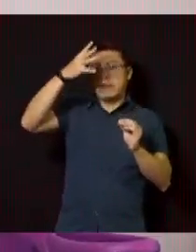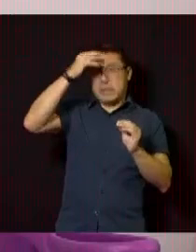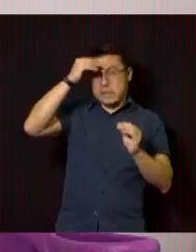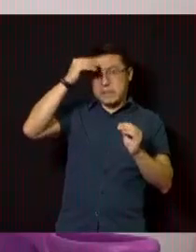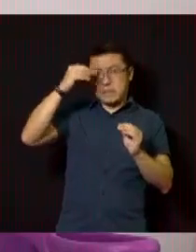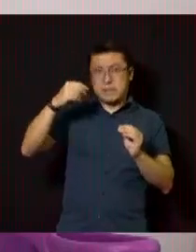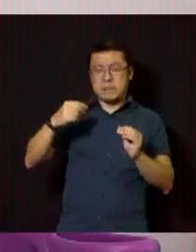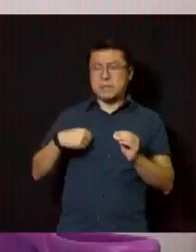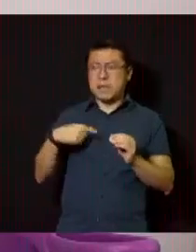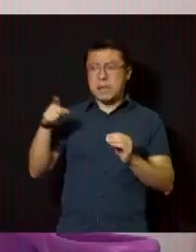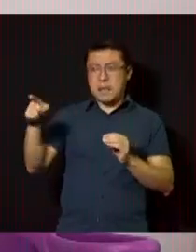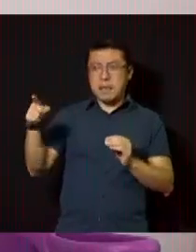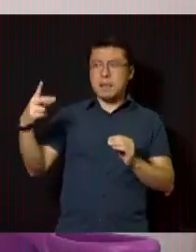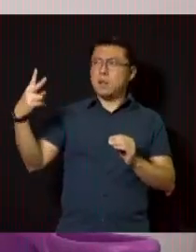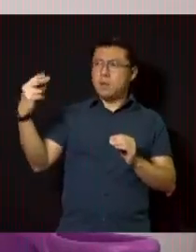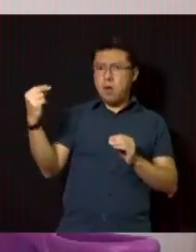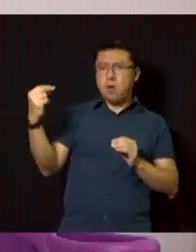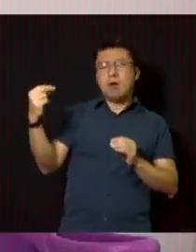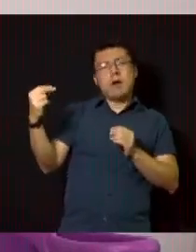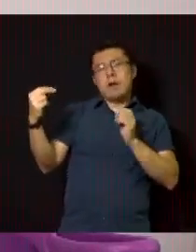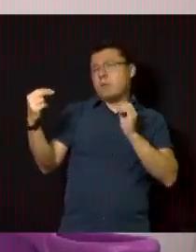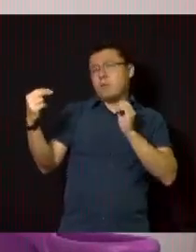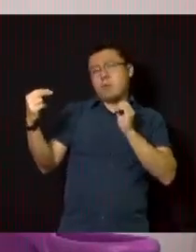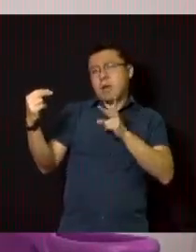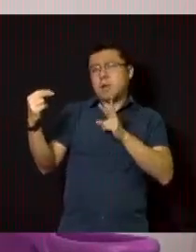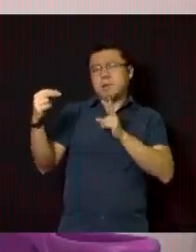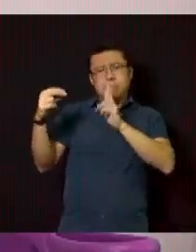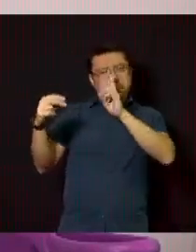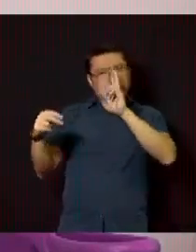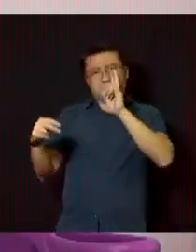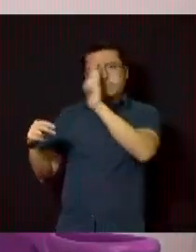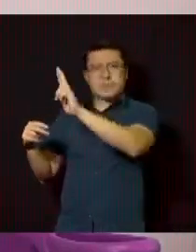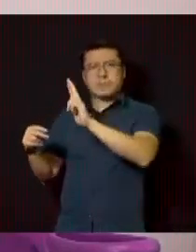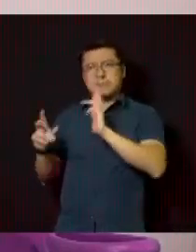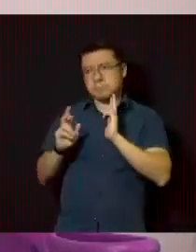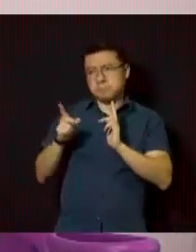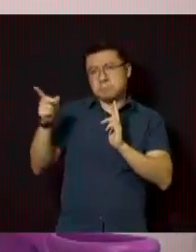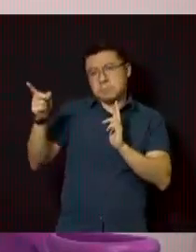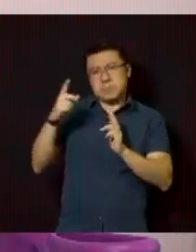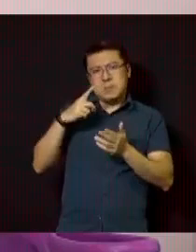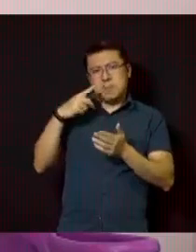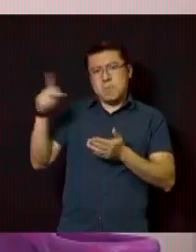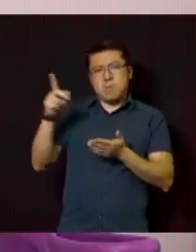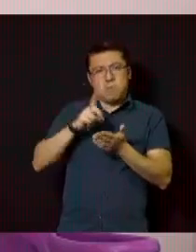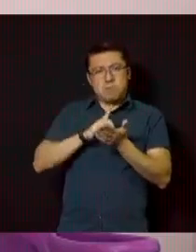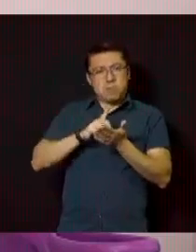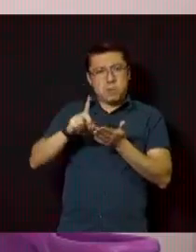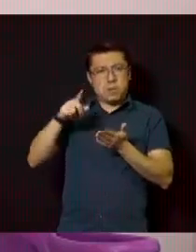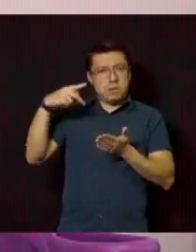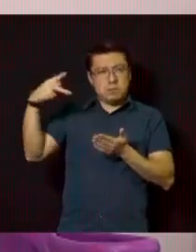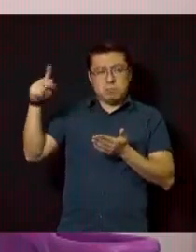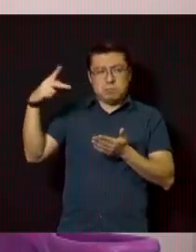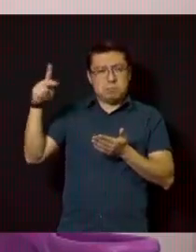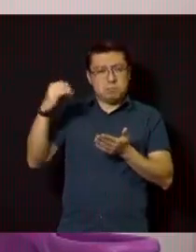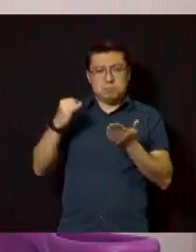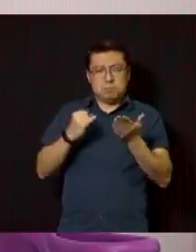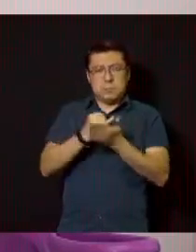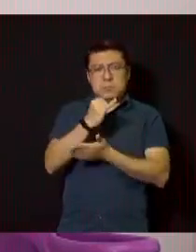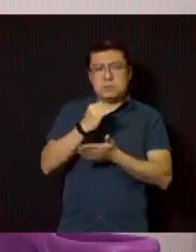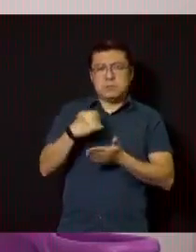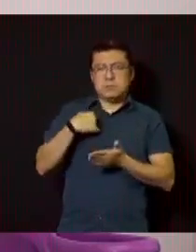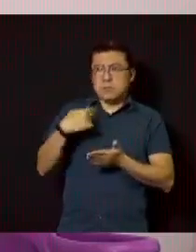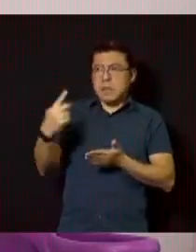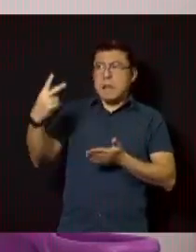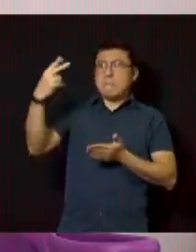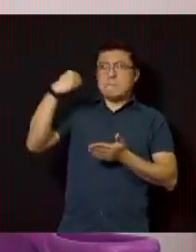que el no también es válido y que la gente también tiene derecho a decirte no y que no te está diciendo a ti el no, te lo está diciendo a tu producto,